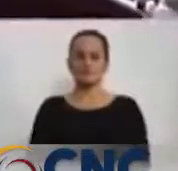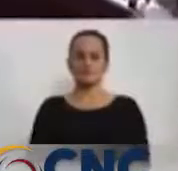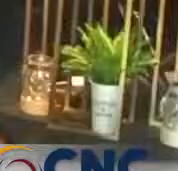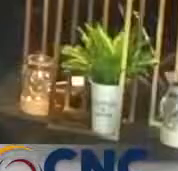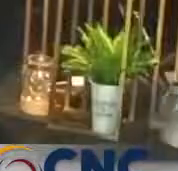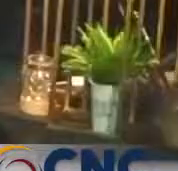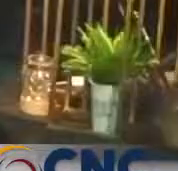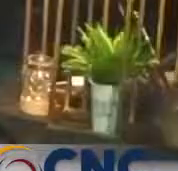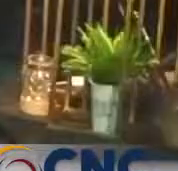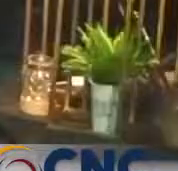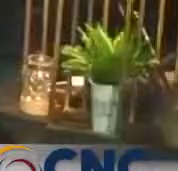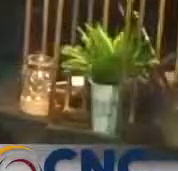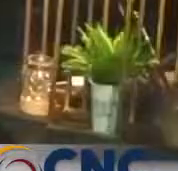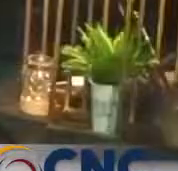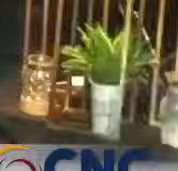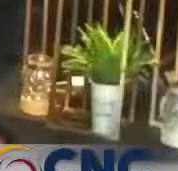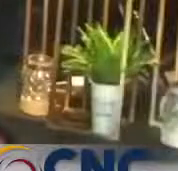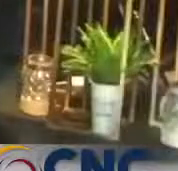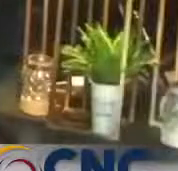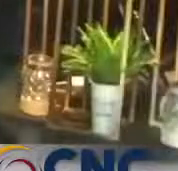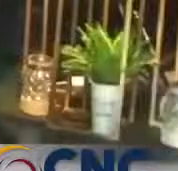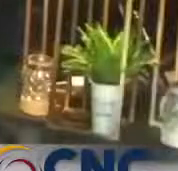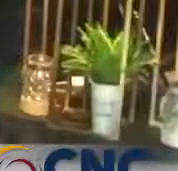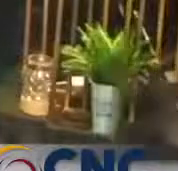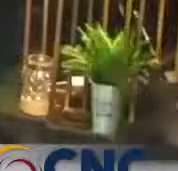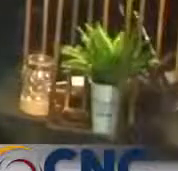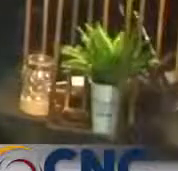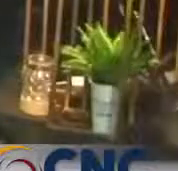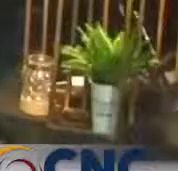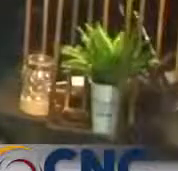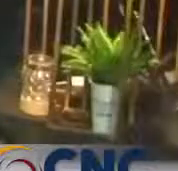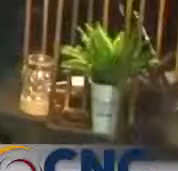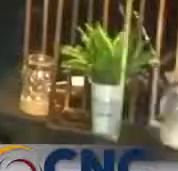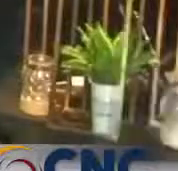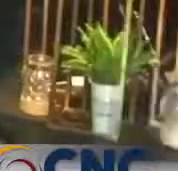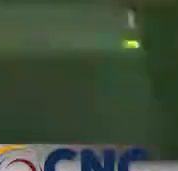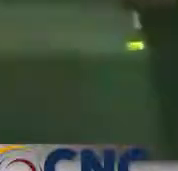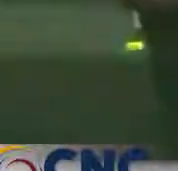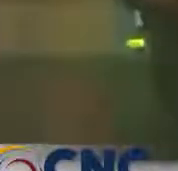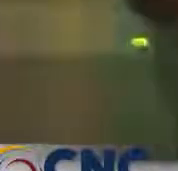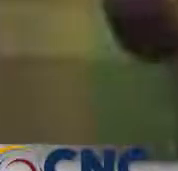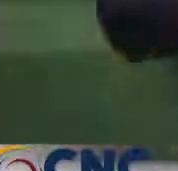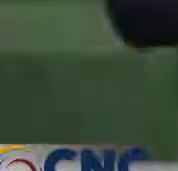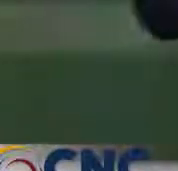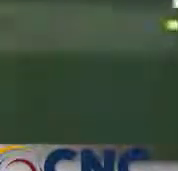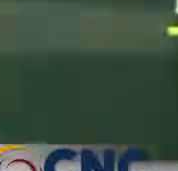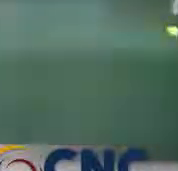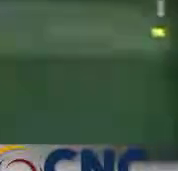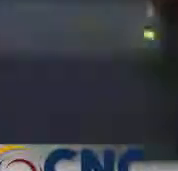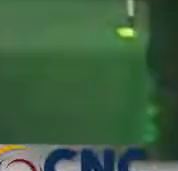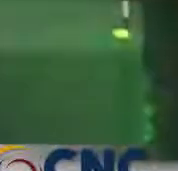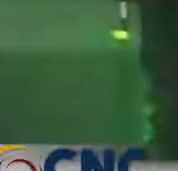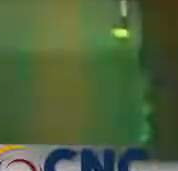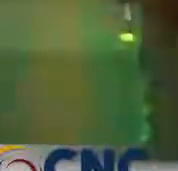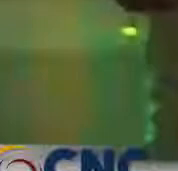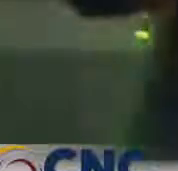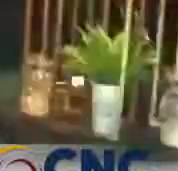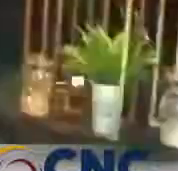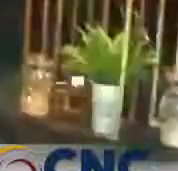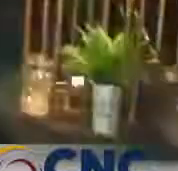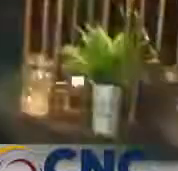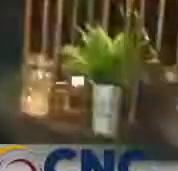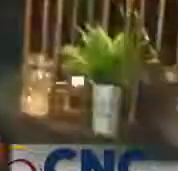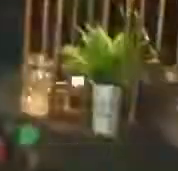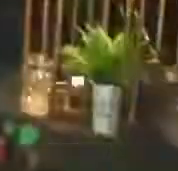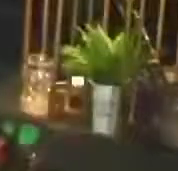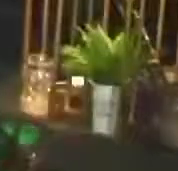dos periodos constitucionales, durante los cuales cumplió a cabalidad una misión perseverante y un papel servicial a favor del Cesar y